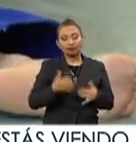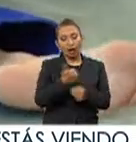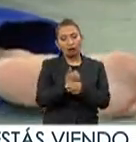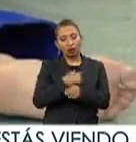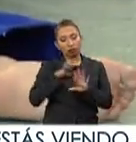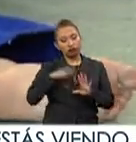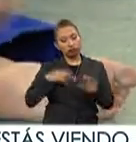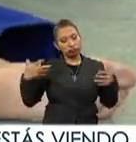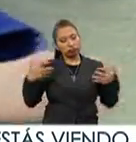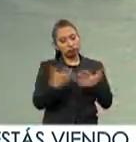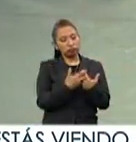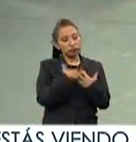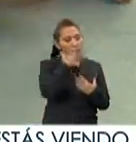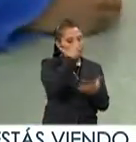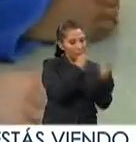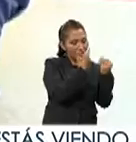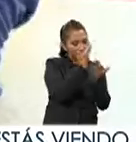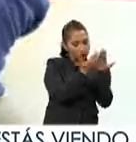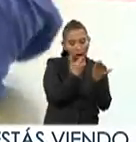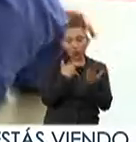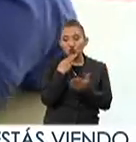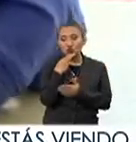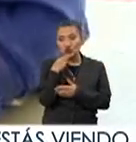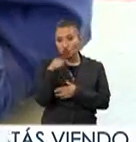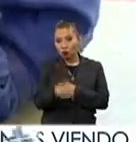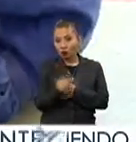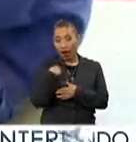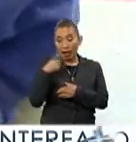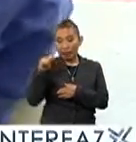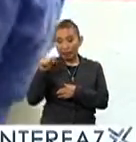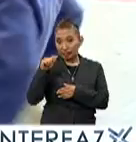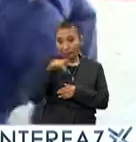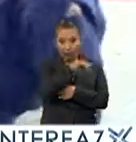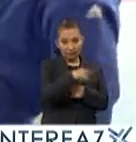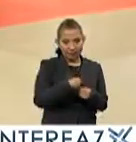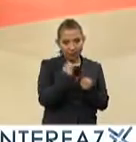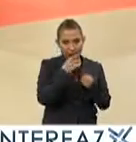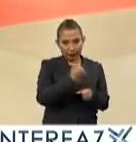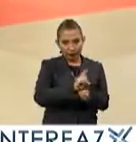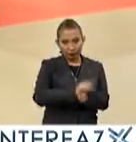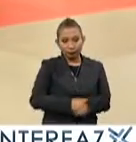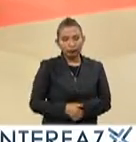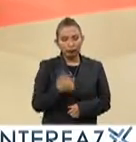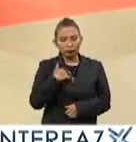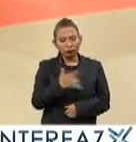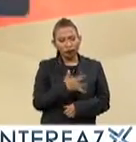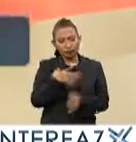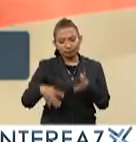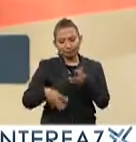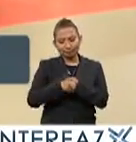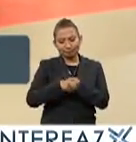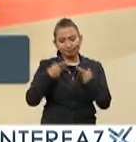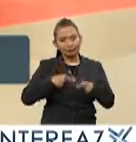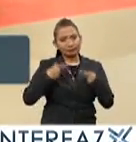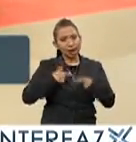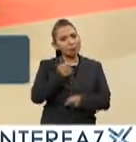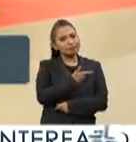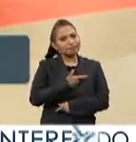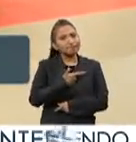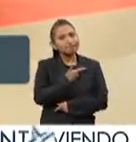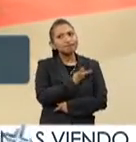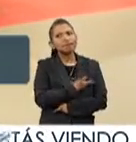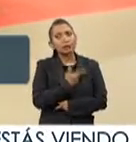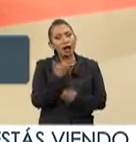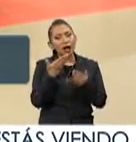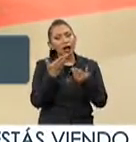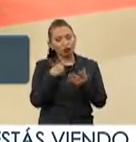mostrar congruencia entre lo aprendido y lo aplicado, tanto en el tatami como en la vida diaria. Siento que me completa como persona. Me gusta...